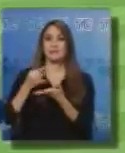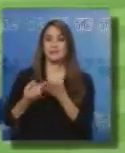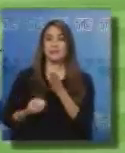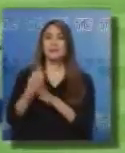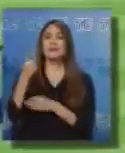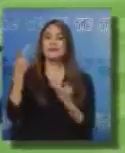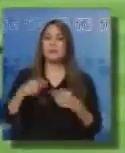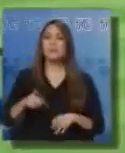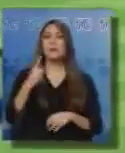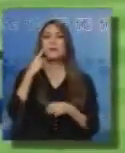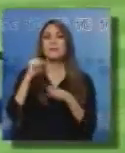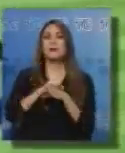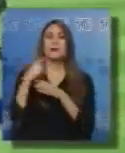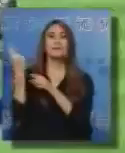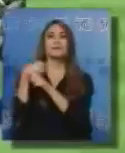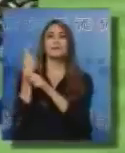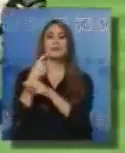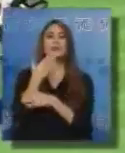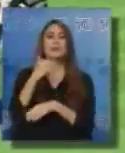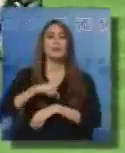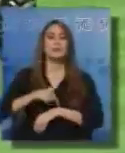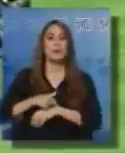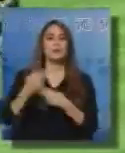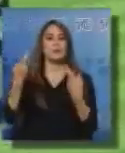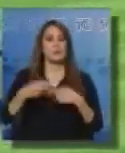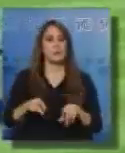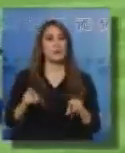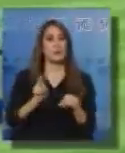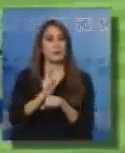de personas heridas vía aérea, un recurso que también fue